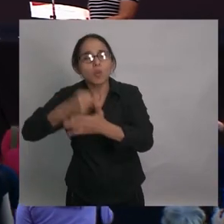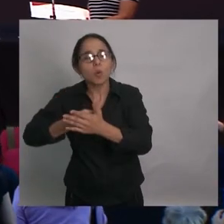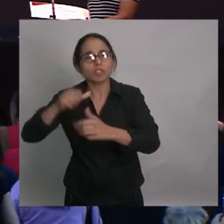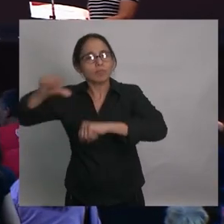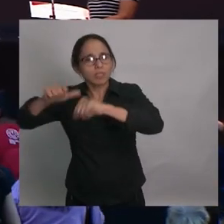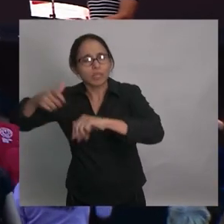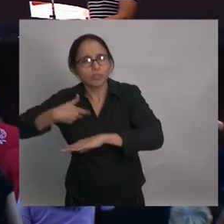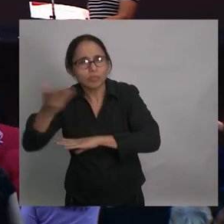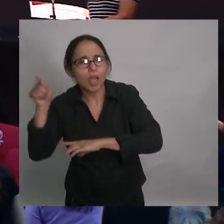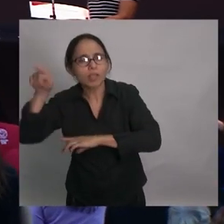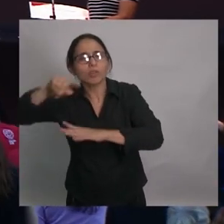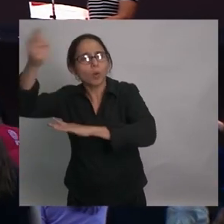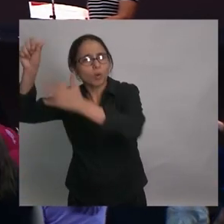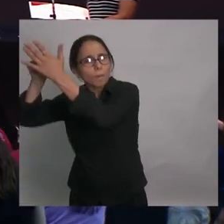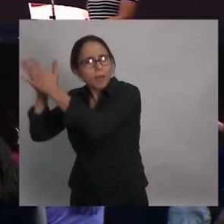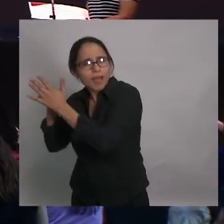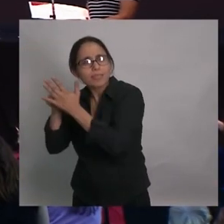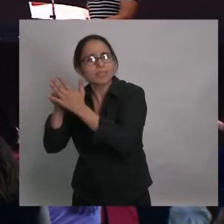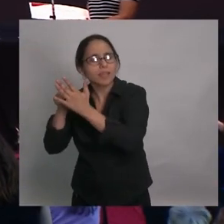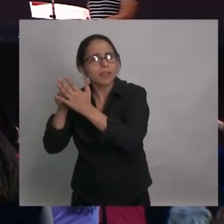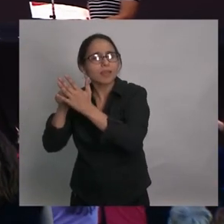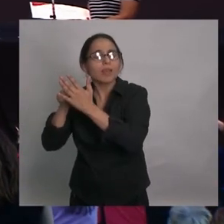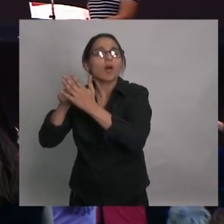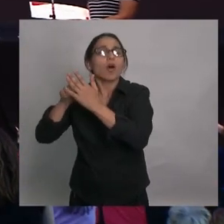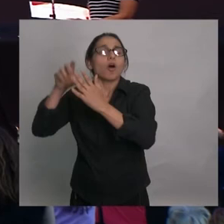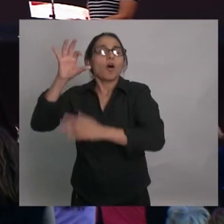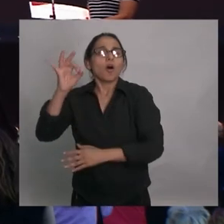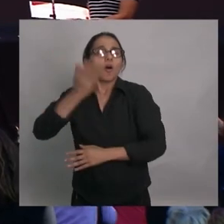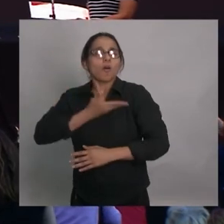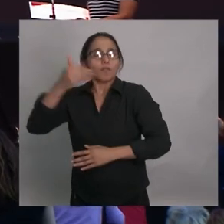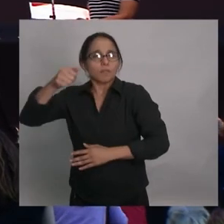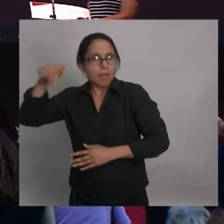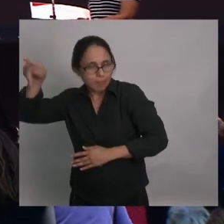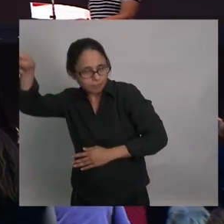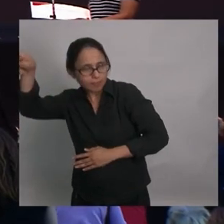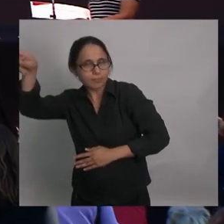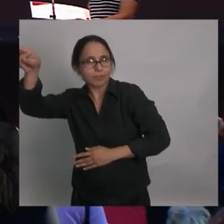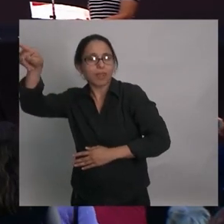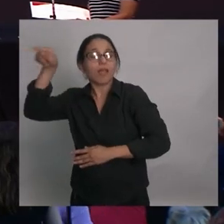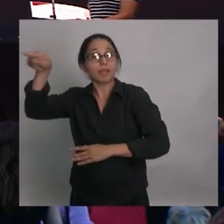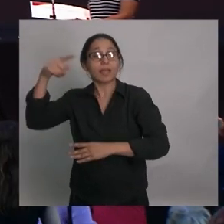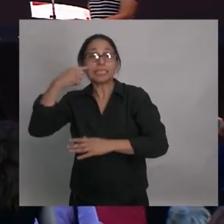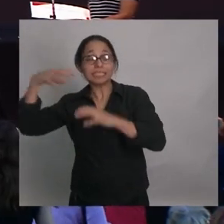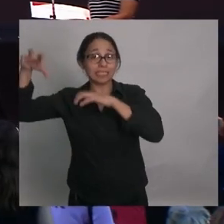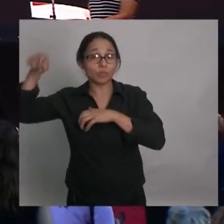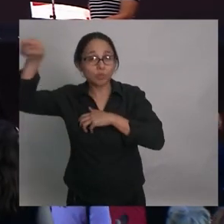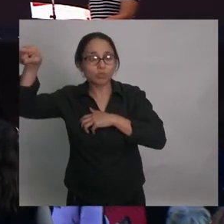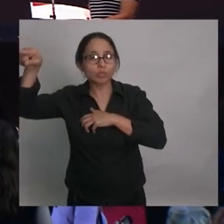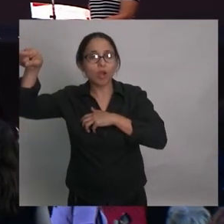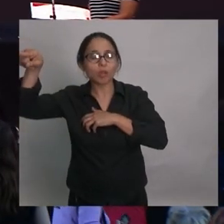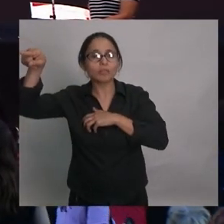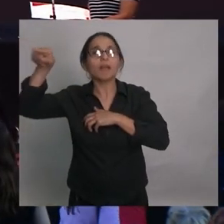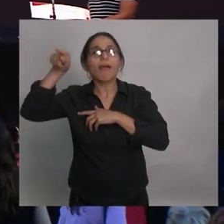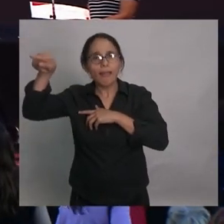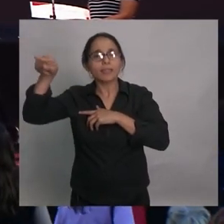la capacidad de movilización de organización que oxfam ha tenido en todo el mundo winnie expresa ese enorme